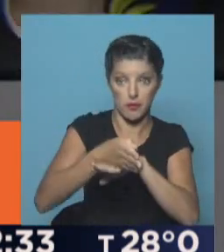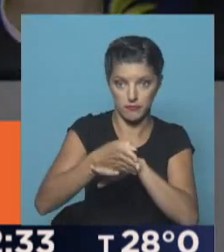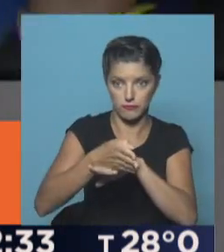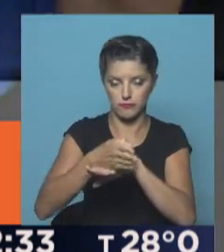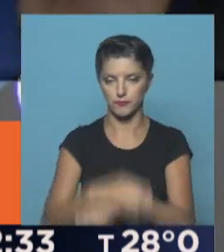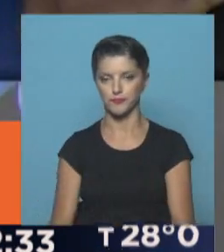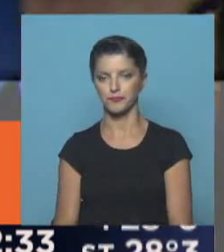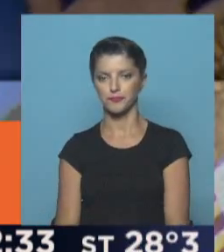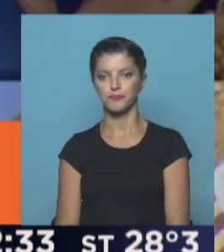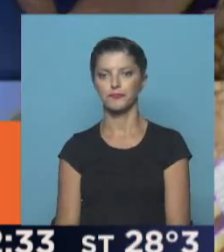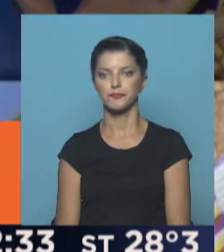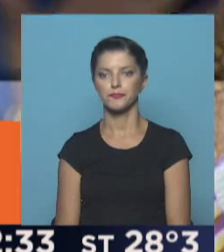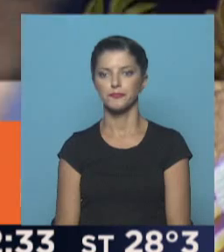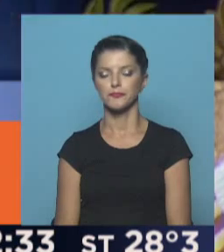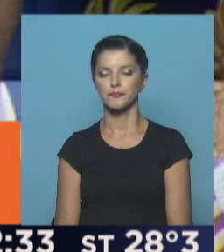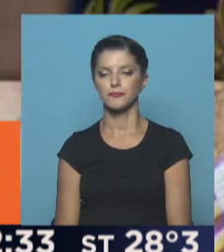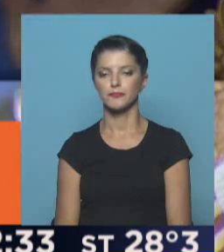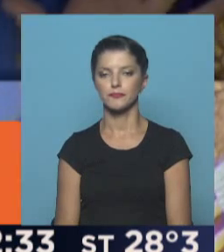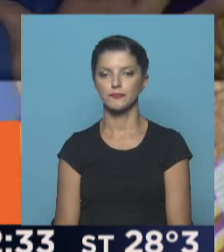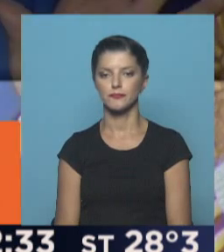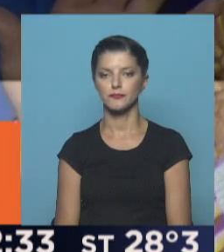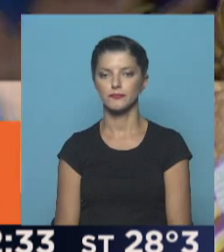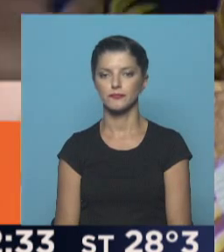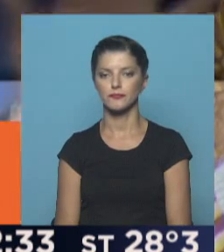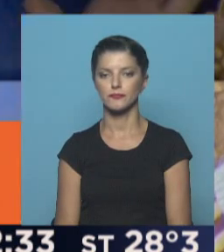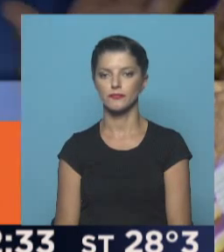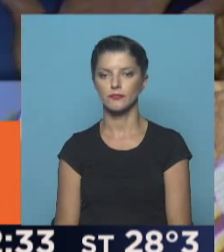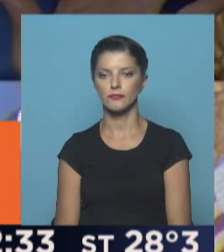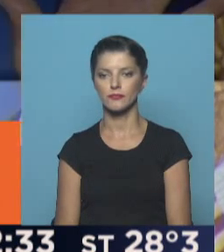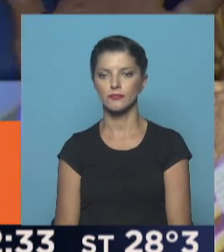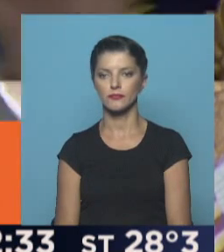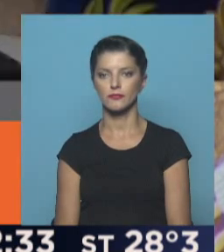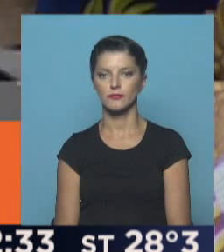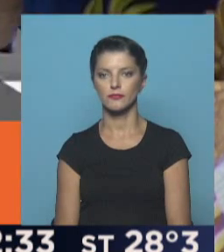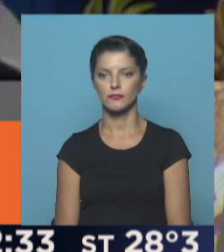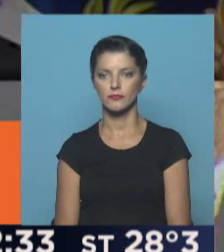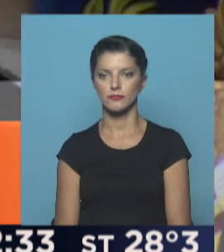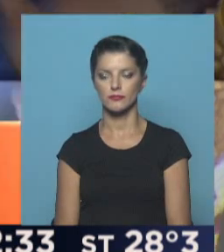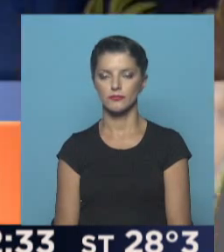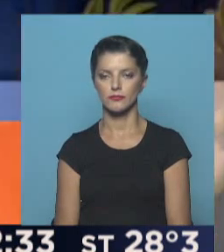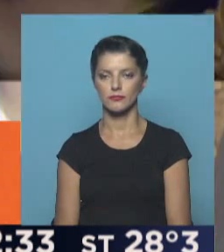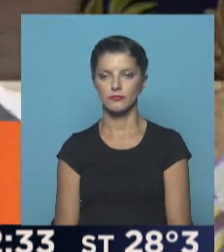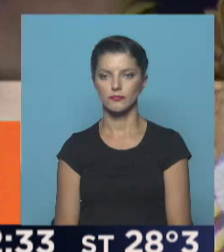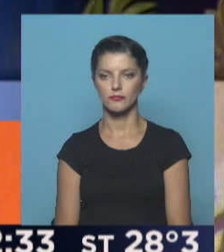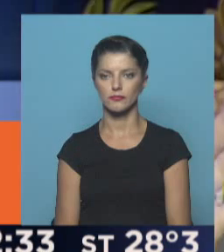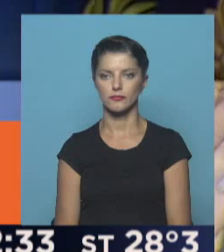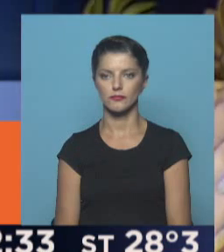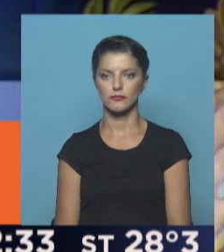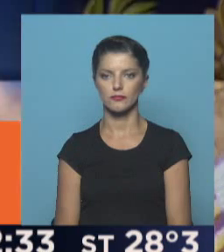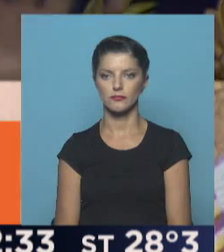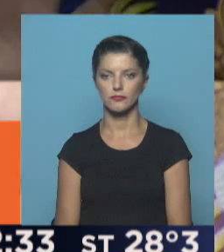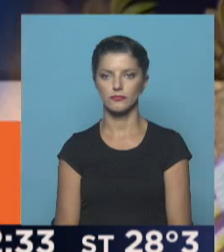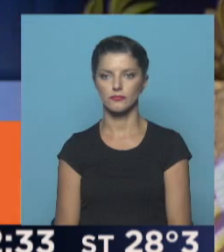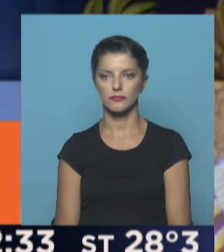The Secretary of Homeland Security, working with myself and my staff, will begin immediate